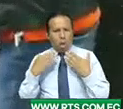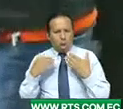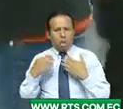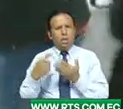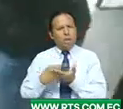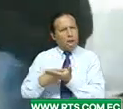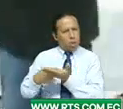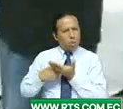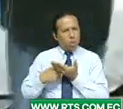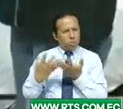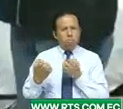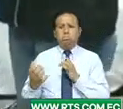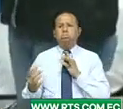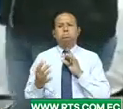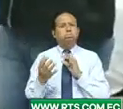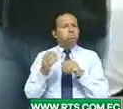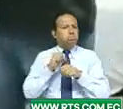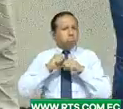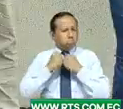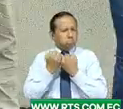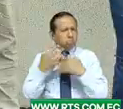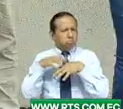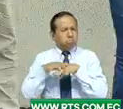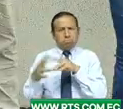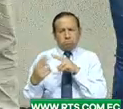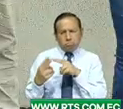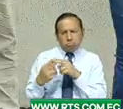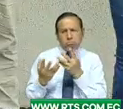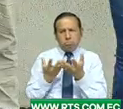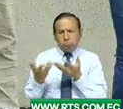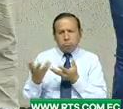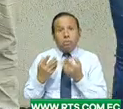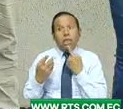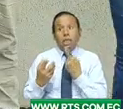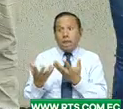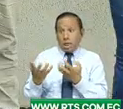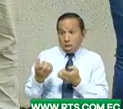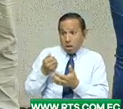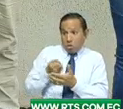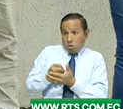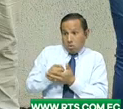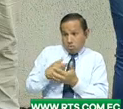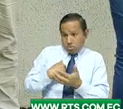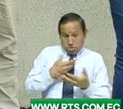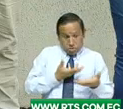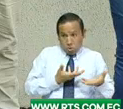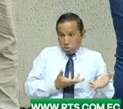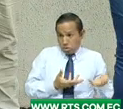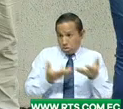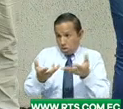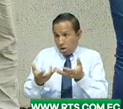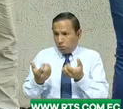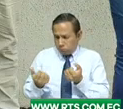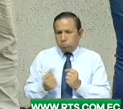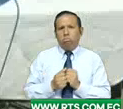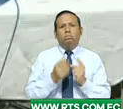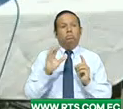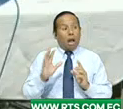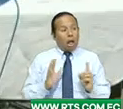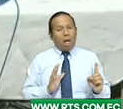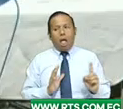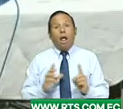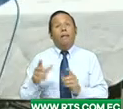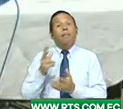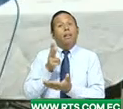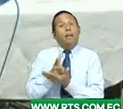personas que conoció a través de redes sociales. Ellos le prometieron comprarle sus productos, siendo llevado en cautiverio desde la